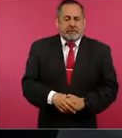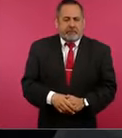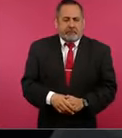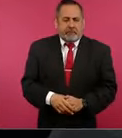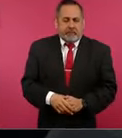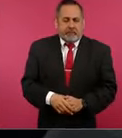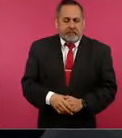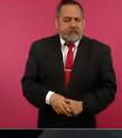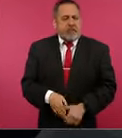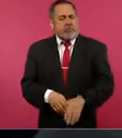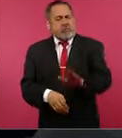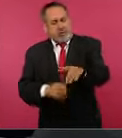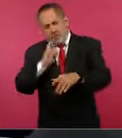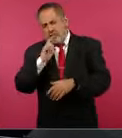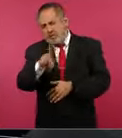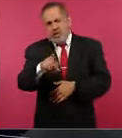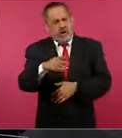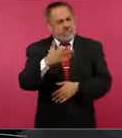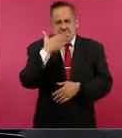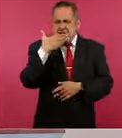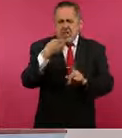Bastante ordenado.